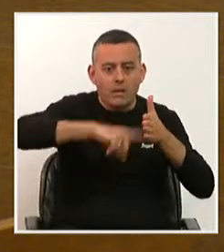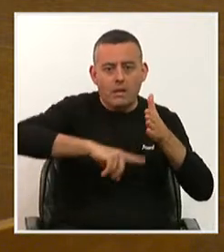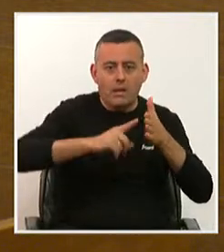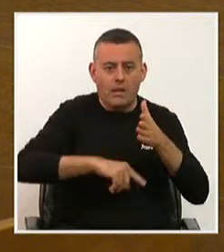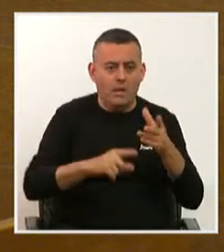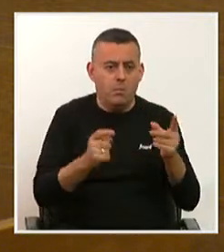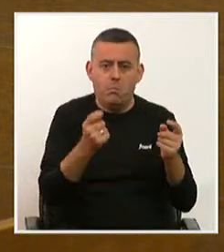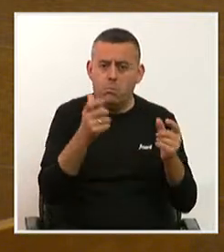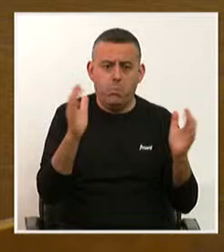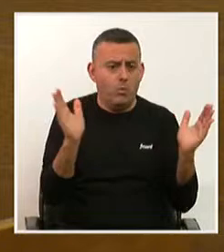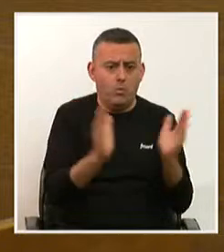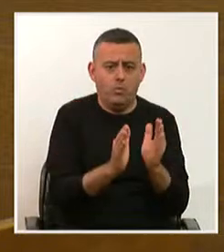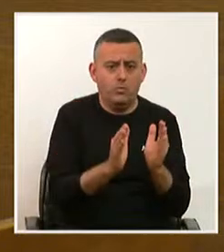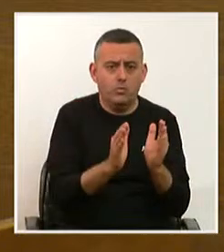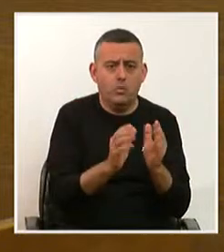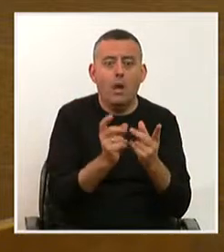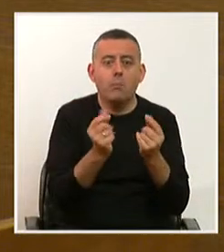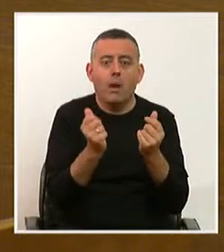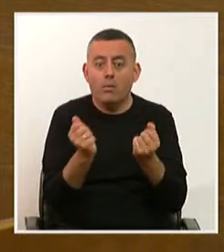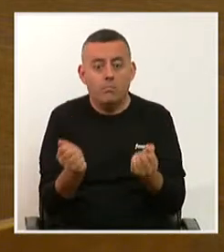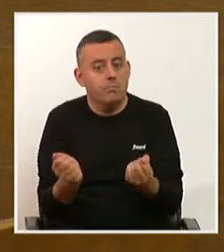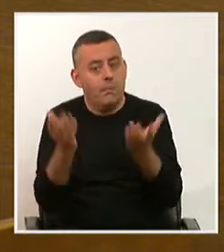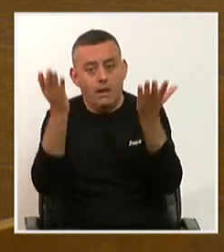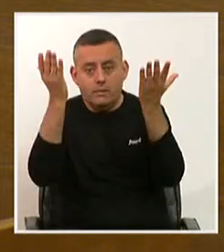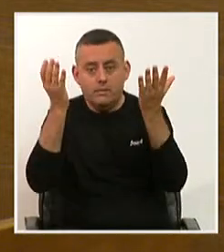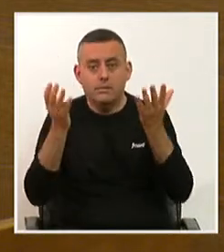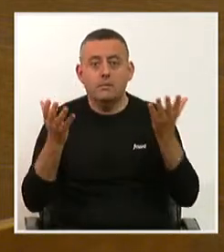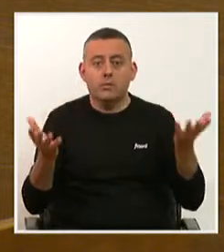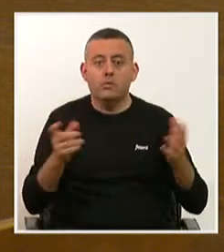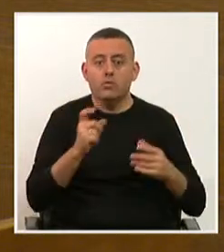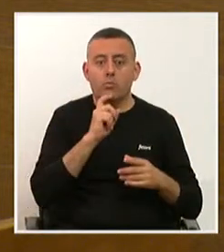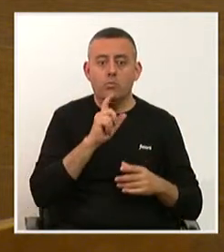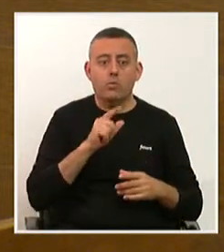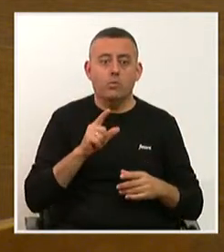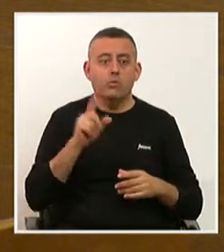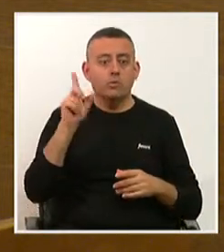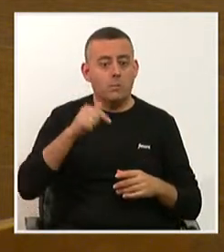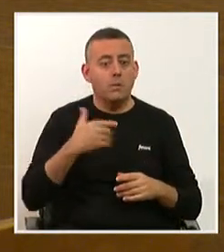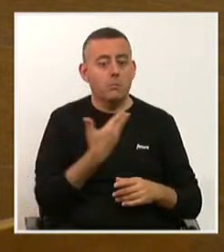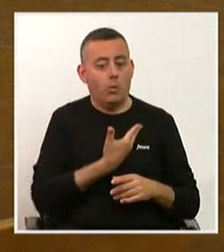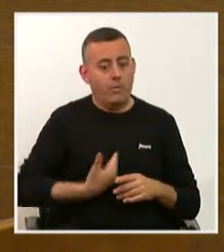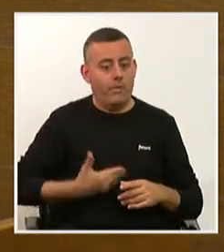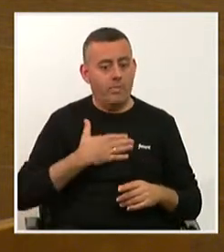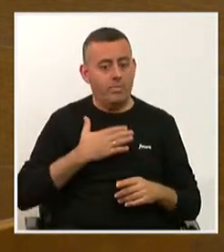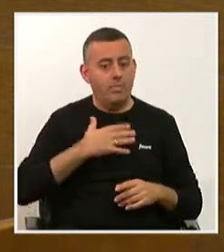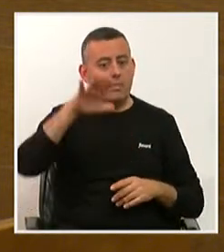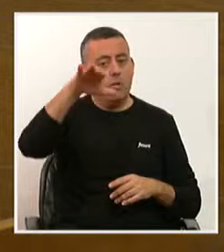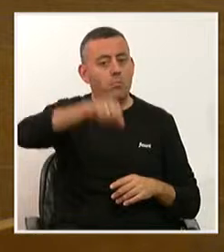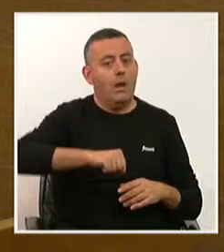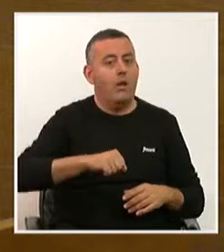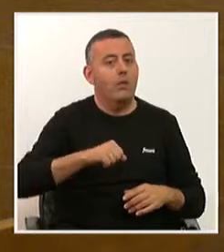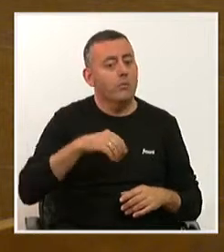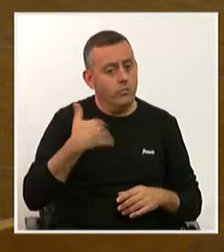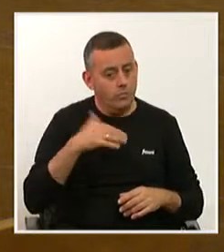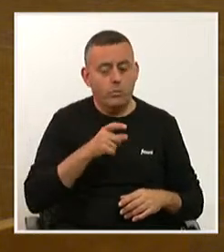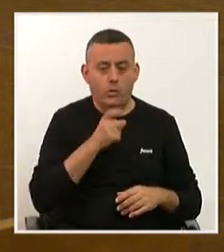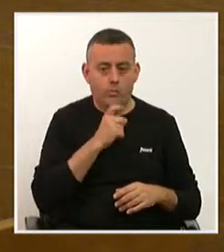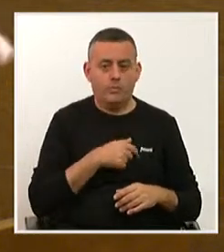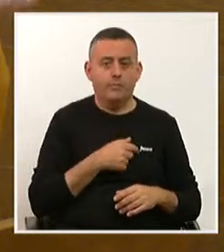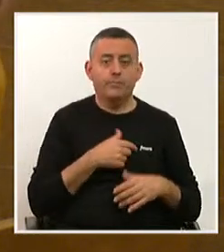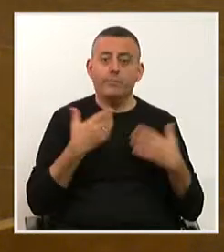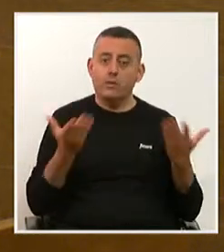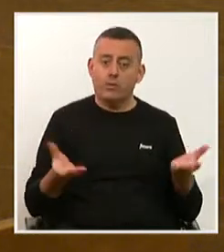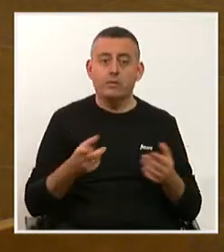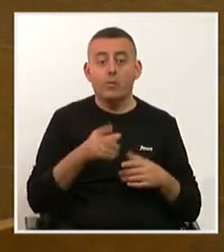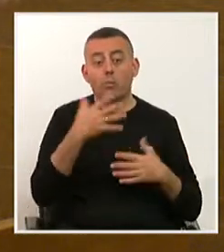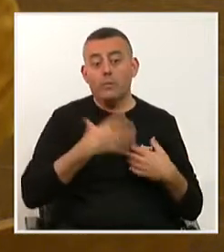haug que dismin habit enim de Propiedad y con segur estarán pensando bueno Y ustedes qué han hecho estos